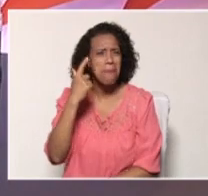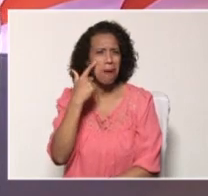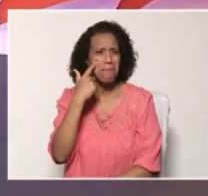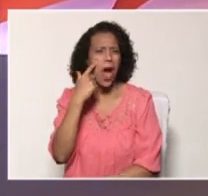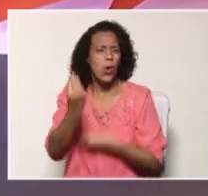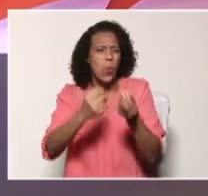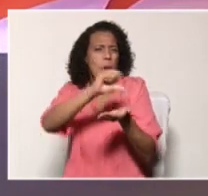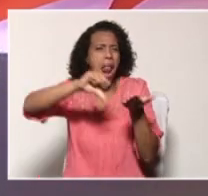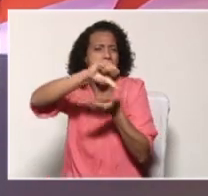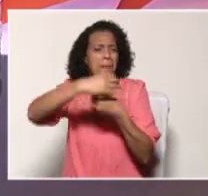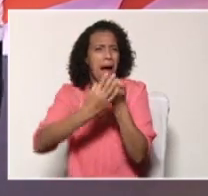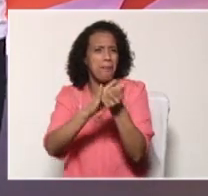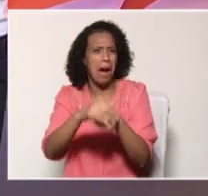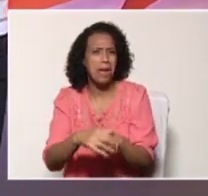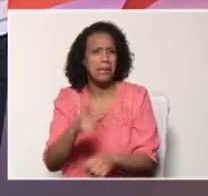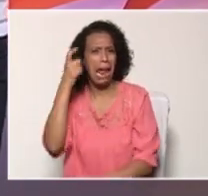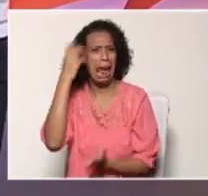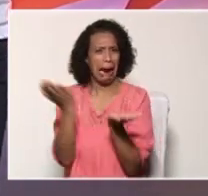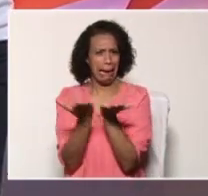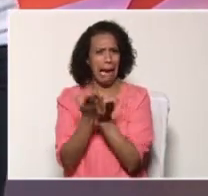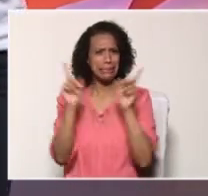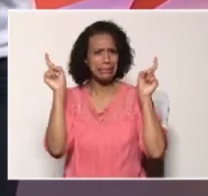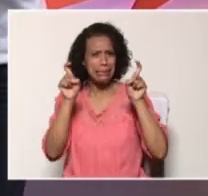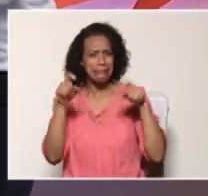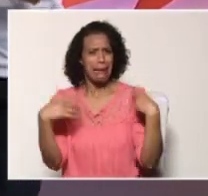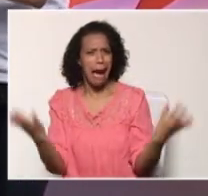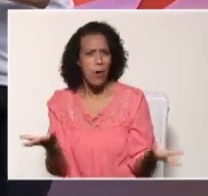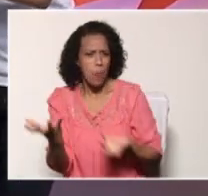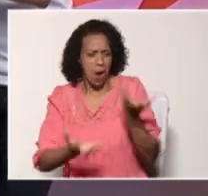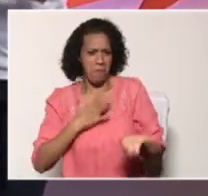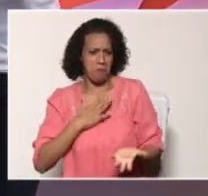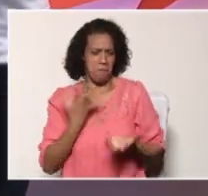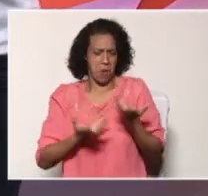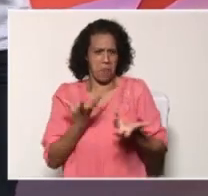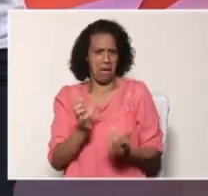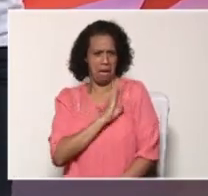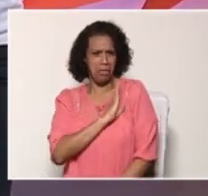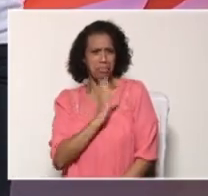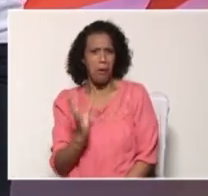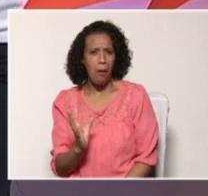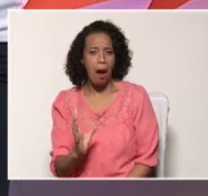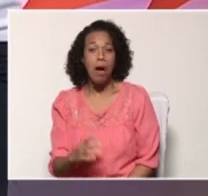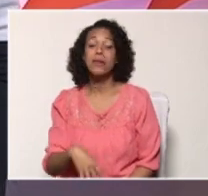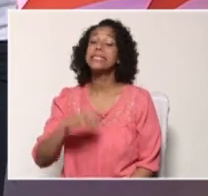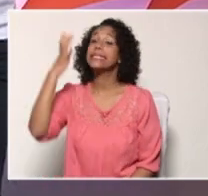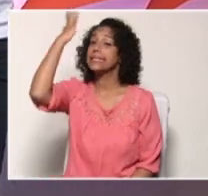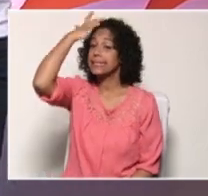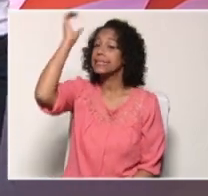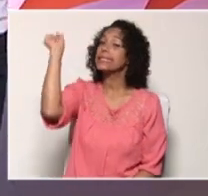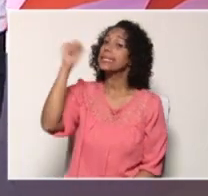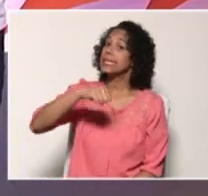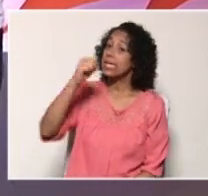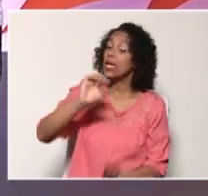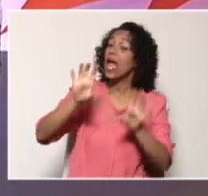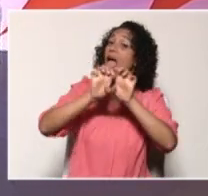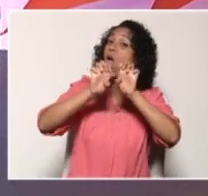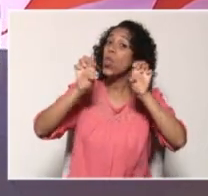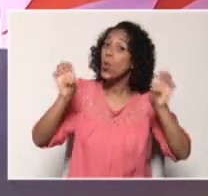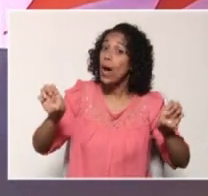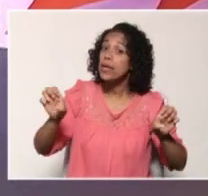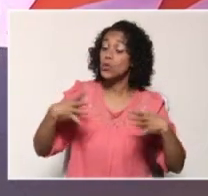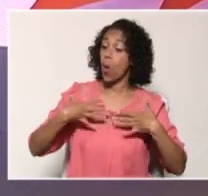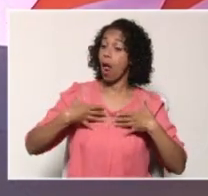cómo voy a lavar, qué voy a escoger, cómo voy a cocinar mis alimentos. Sí, porque recuerden que nuestra educación,